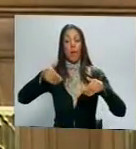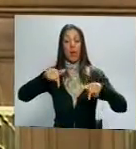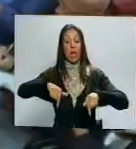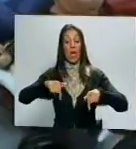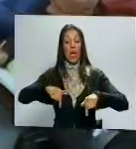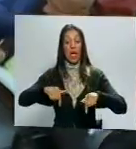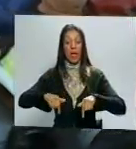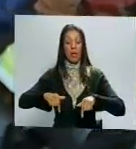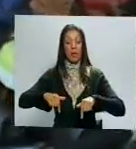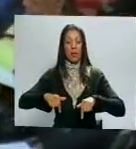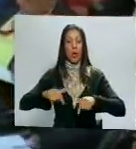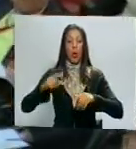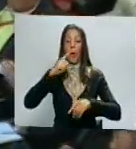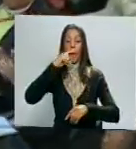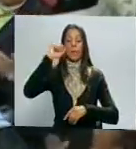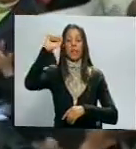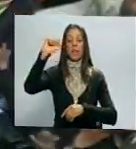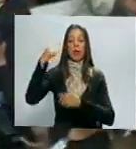tarea nada más de Nicolás.